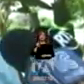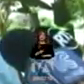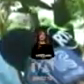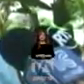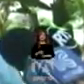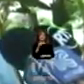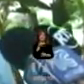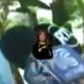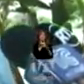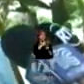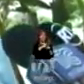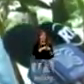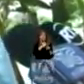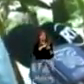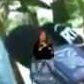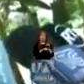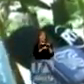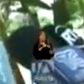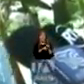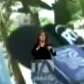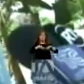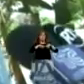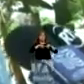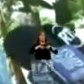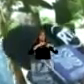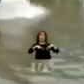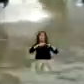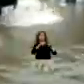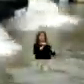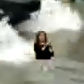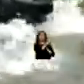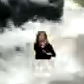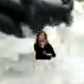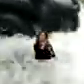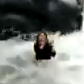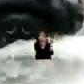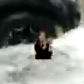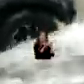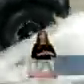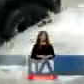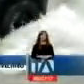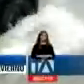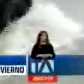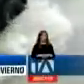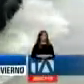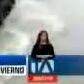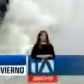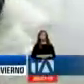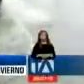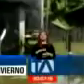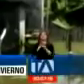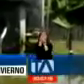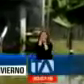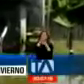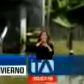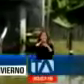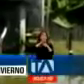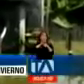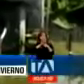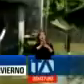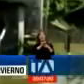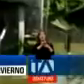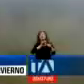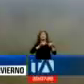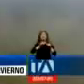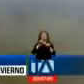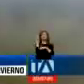el bono dependiendo de las condiciones también de afectación. Según los reportes de gestión de riesgos y emergencias, en la provincia de